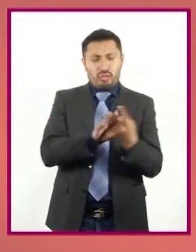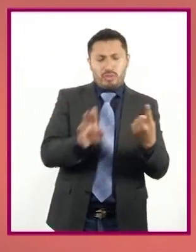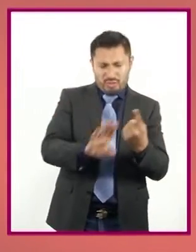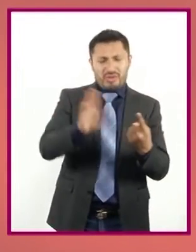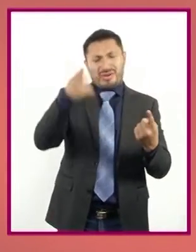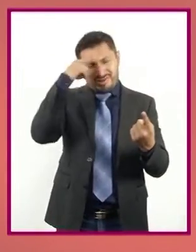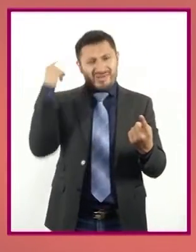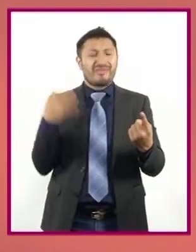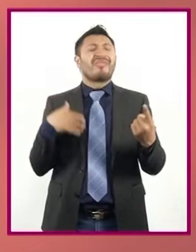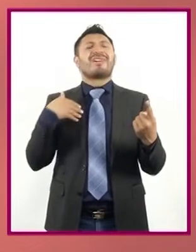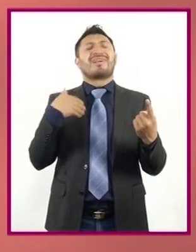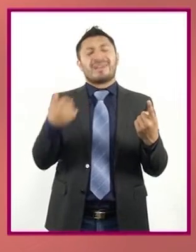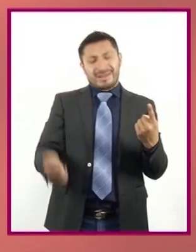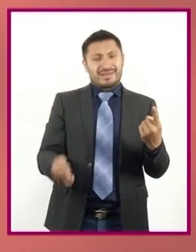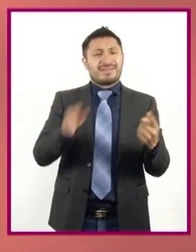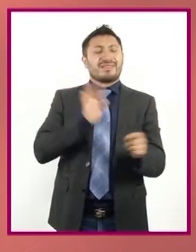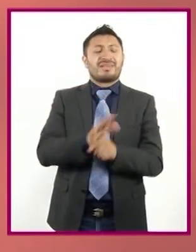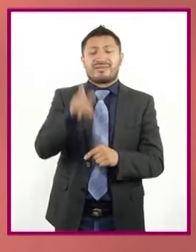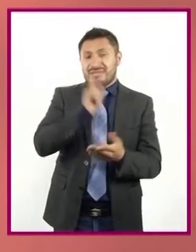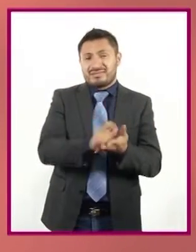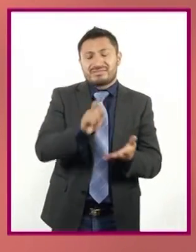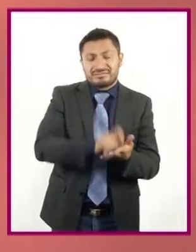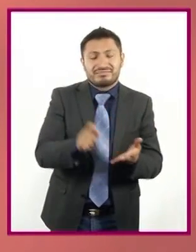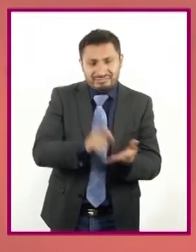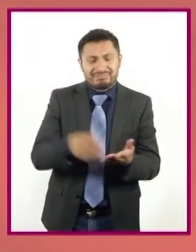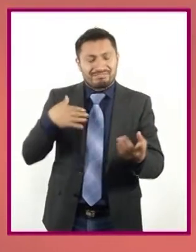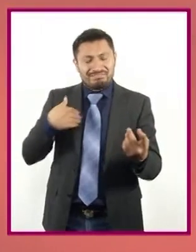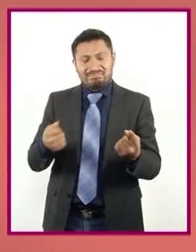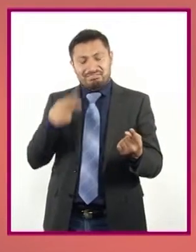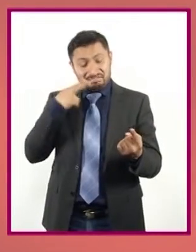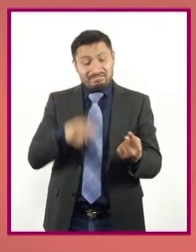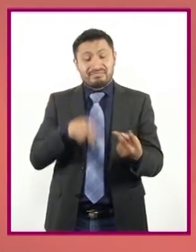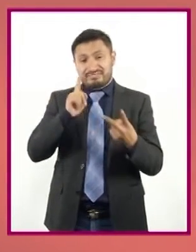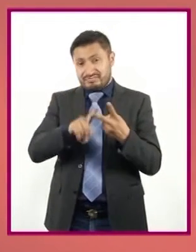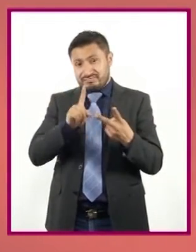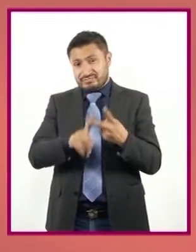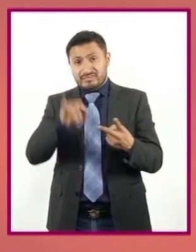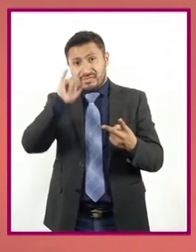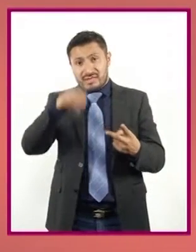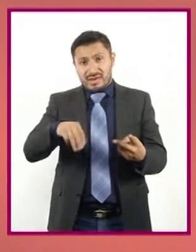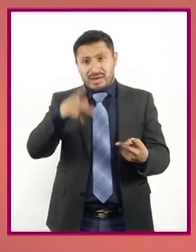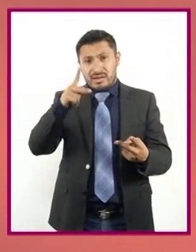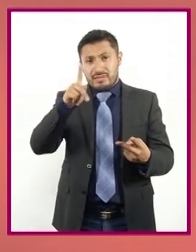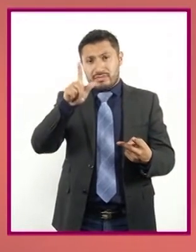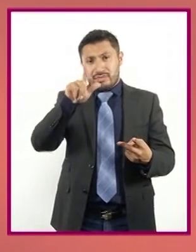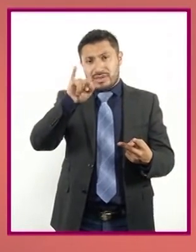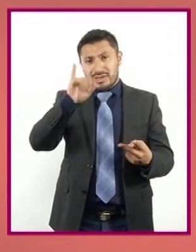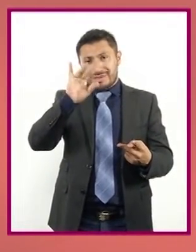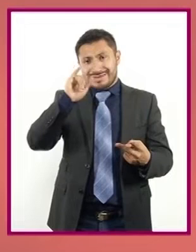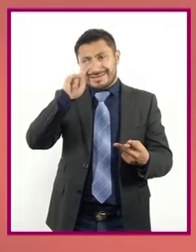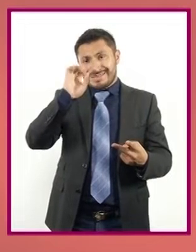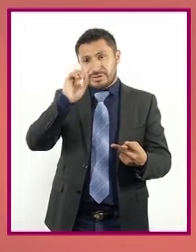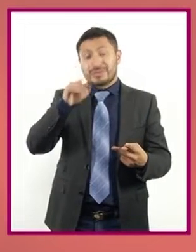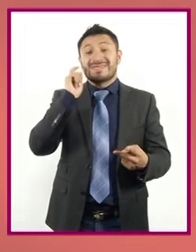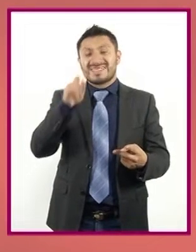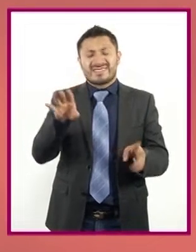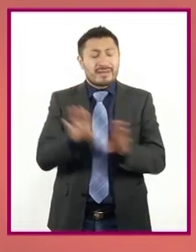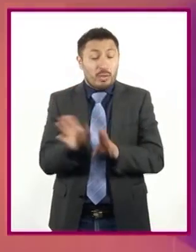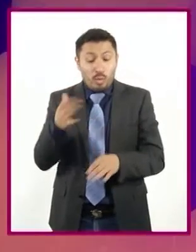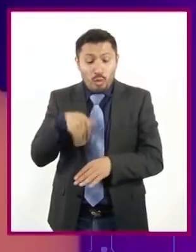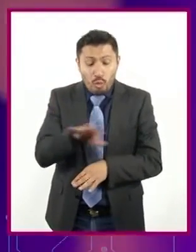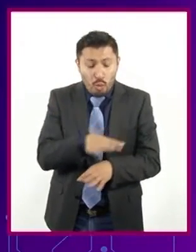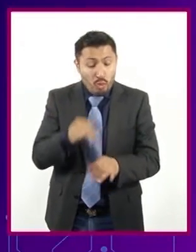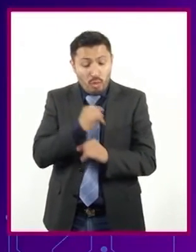de entender por la forma en que está escrito, y otro implícito, donde debemos buscar el significado real. Por